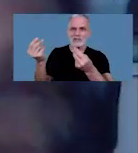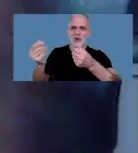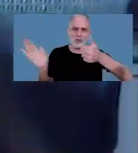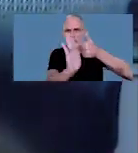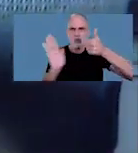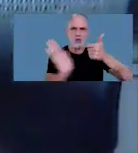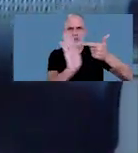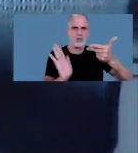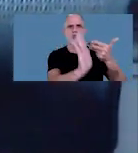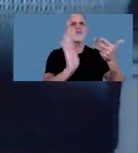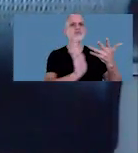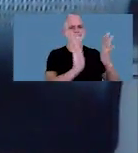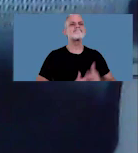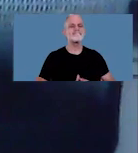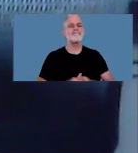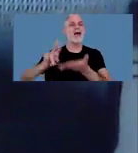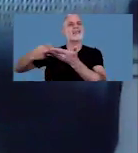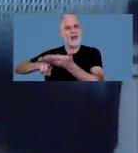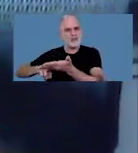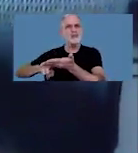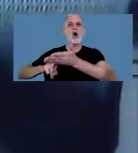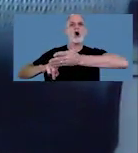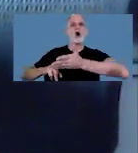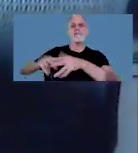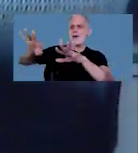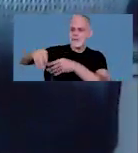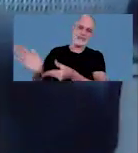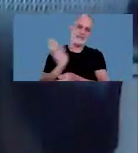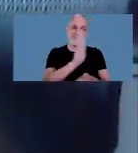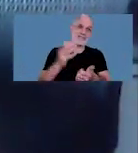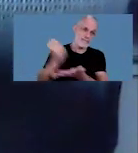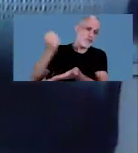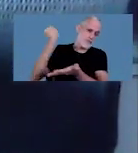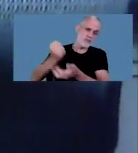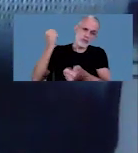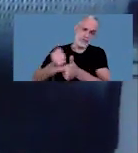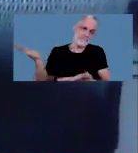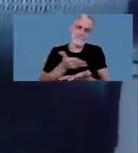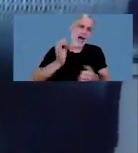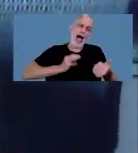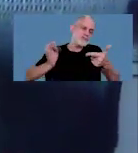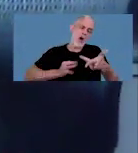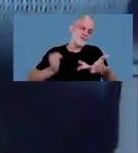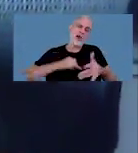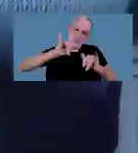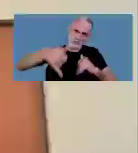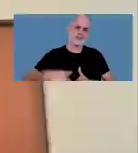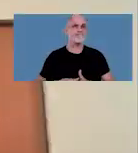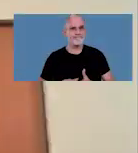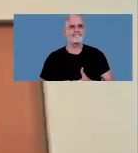tenés que hacer la tasación, la traducción en caso de corresponda y el visado de consulado, la intervención consular.